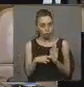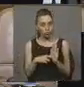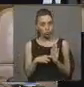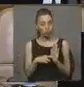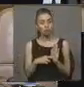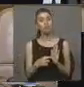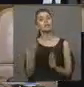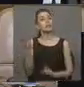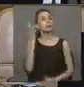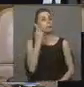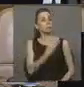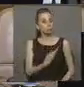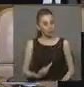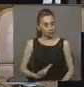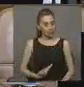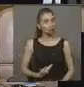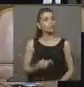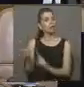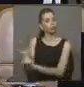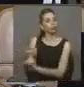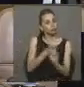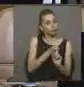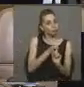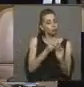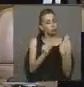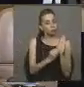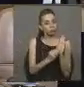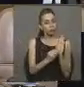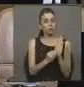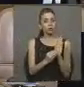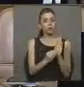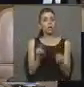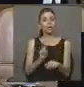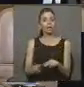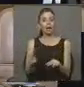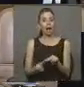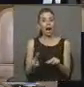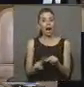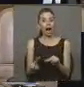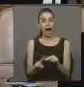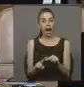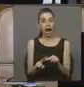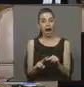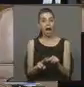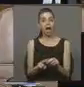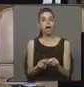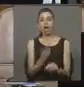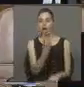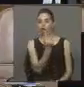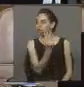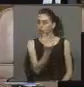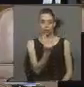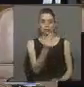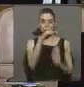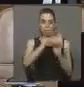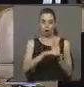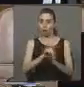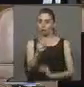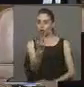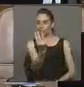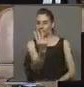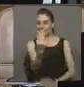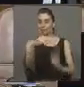la presidenta tenga bien tomarlo en cuenta en el sentido de implementar, en vez de 12, tener 13 y que ese número